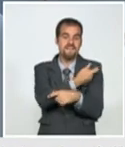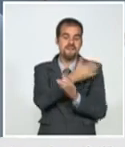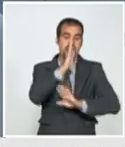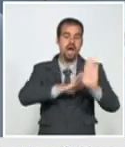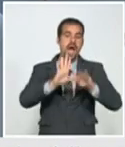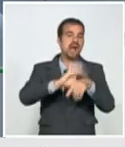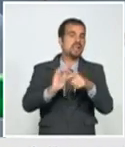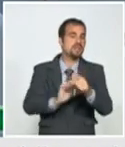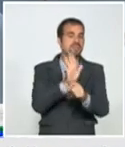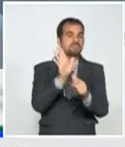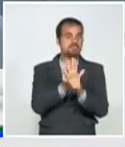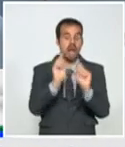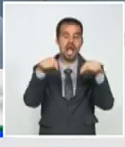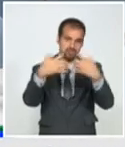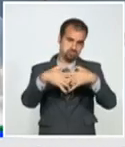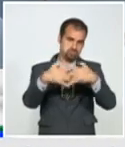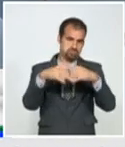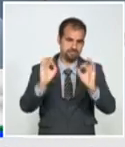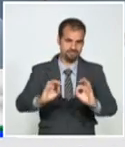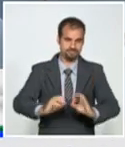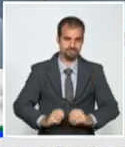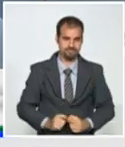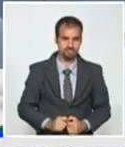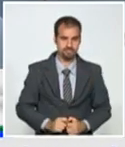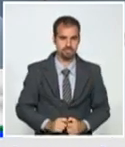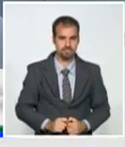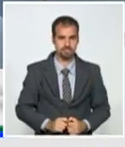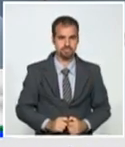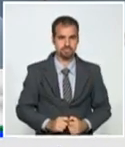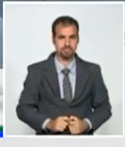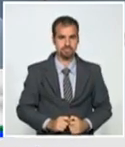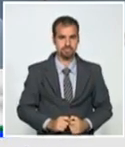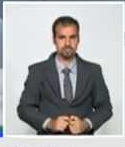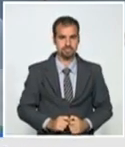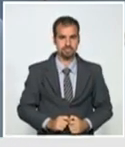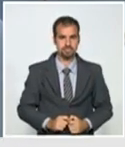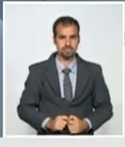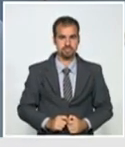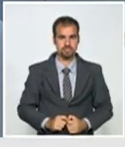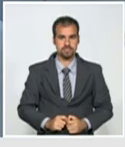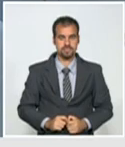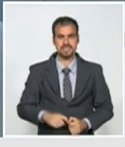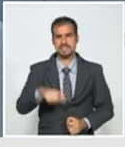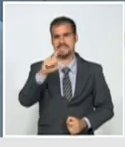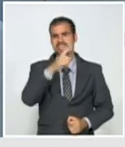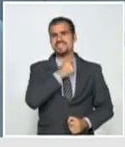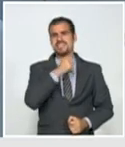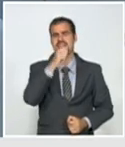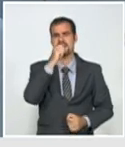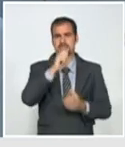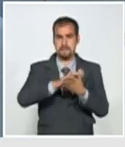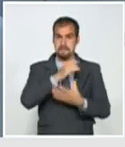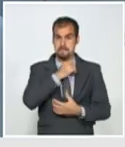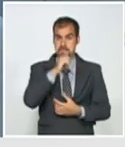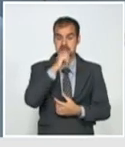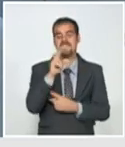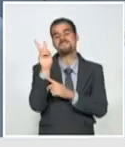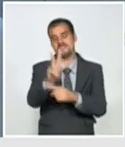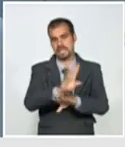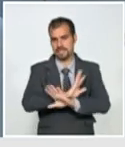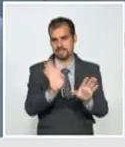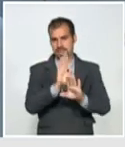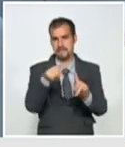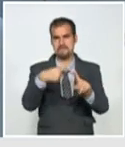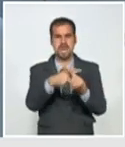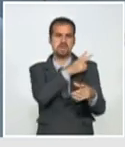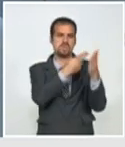Nuestro sitio fue certificado y visitado por el Centro Nacional Coordinador de Ensayos Clínicos y también por el MINSA, el Programa Nacional de